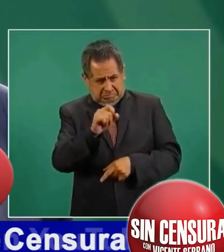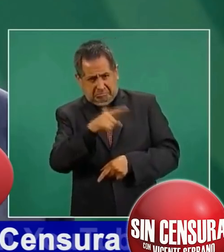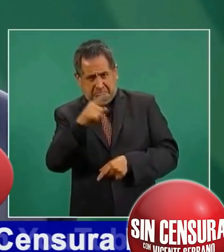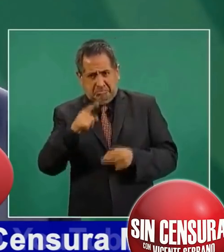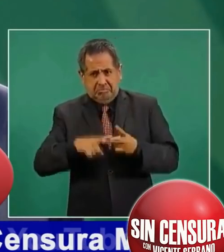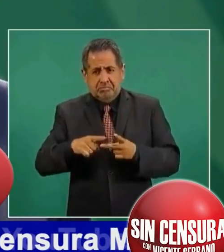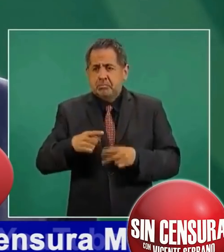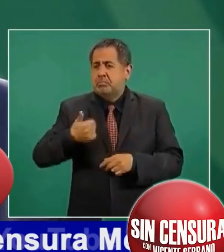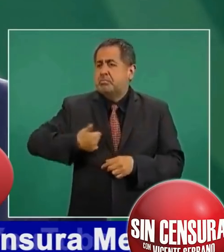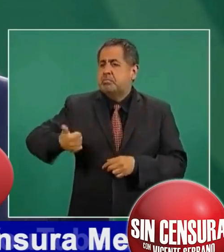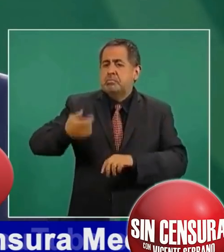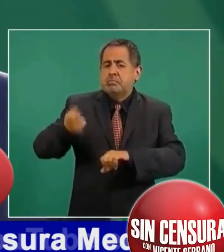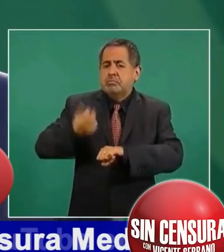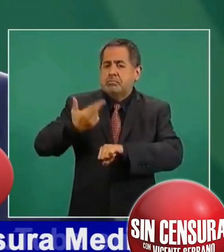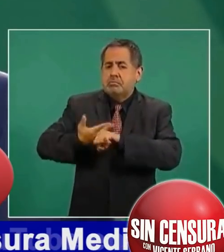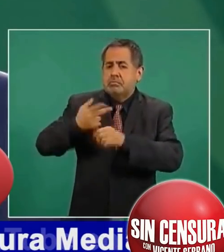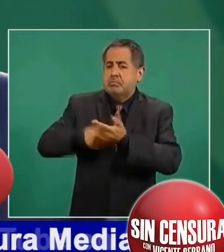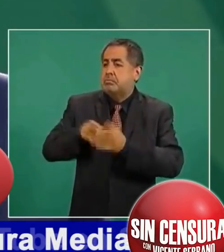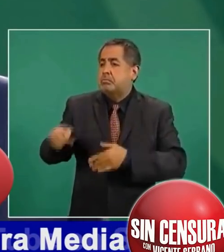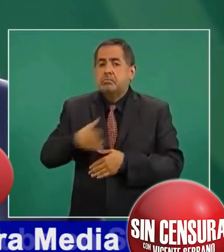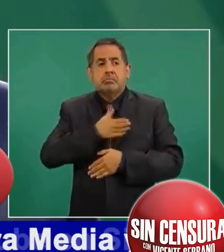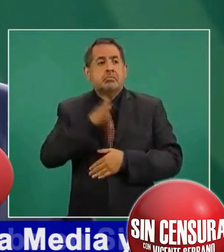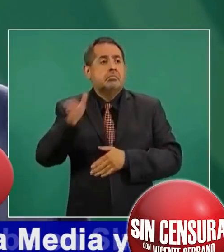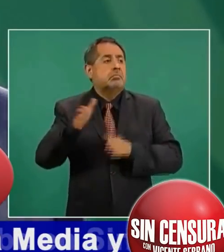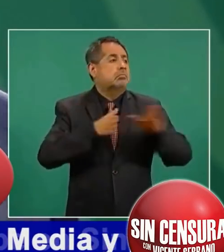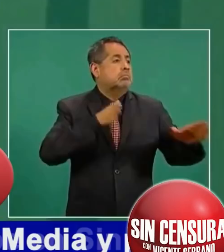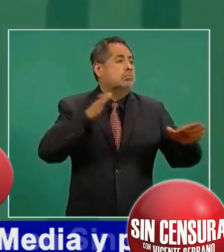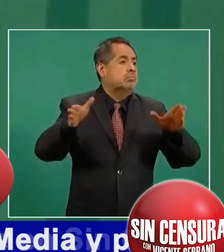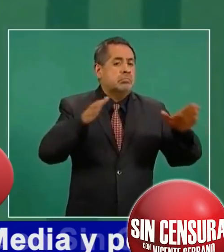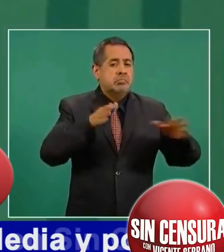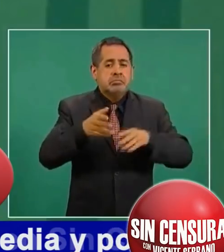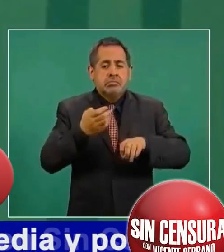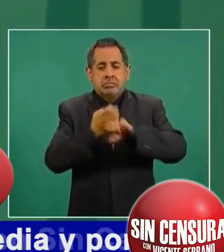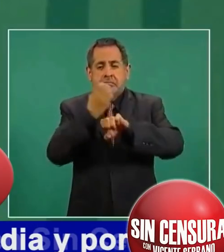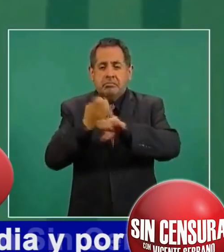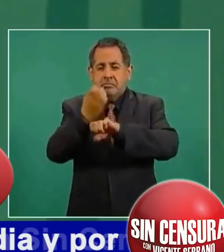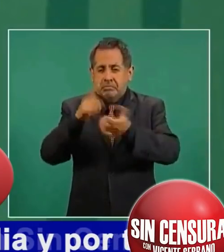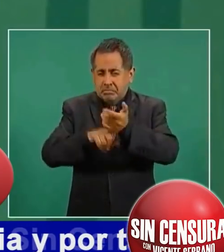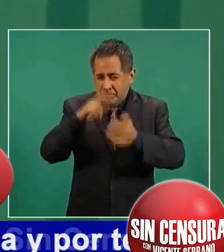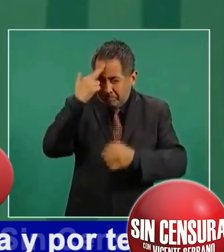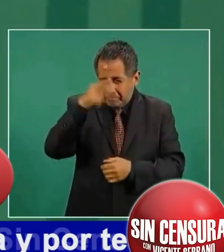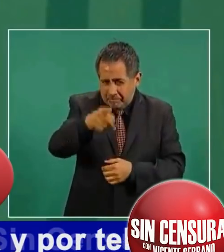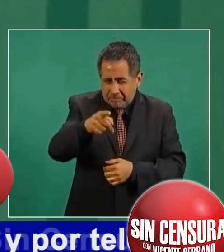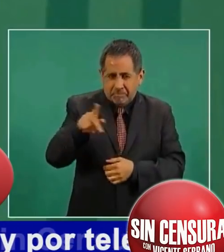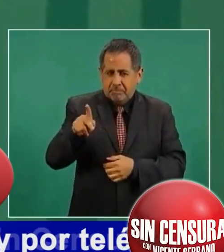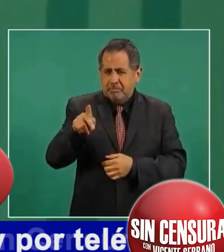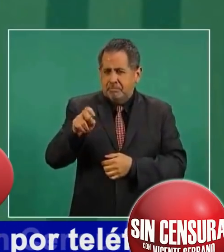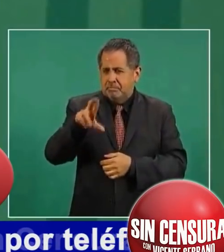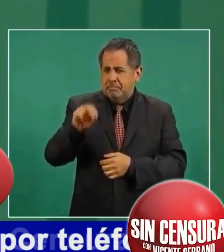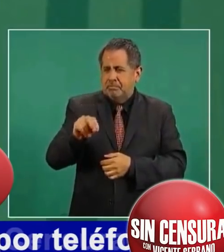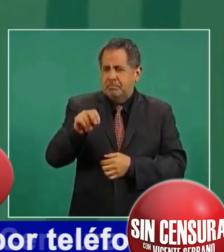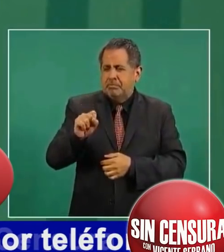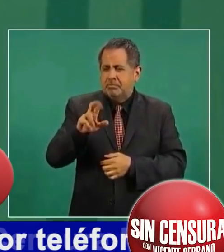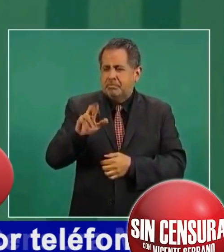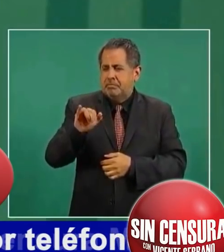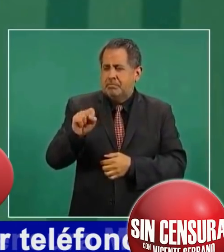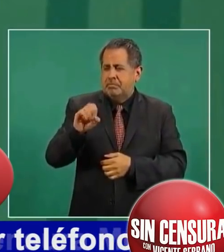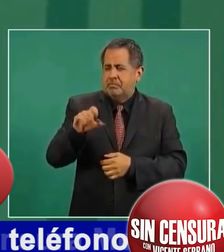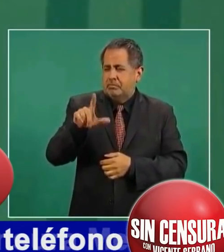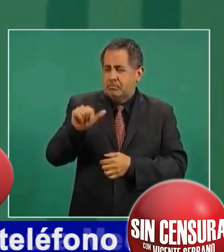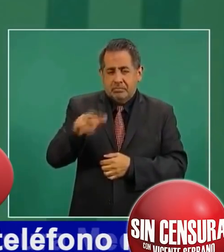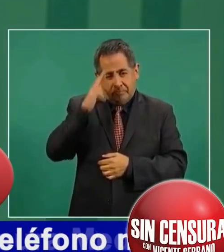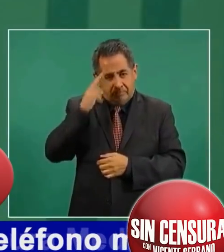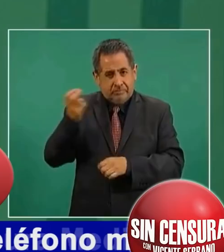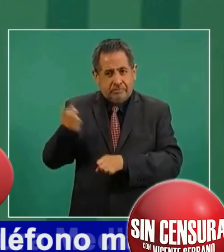cada secretario iba a un estado o a dos. ¿Se acuerdan de Pedro Cerizola, que